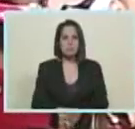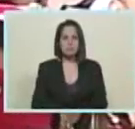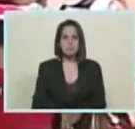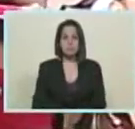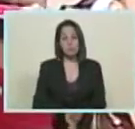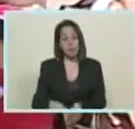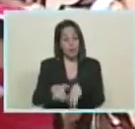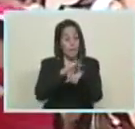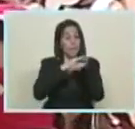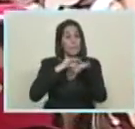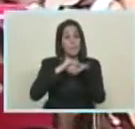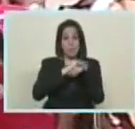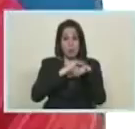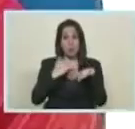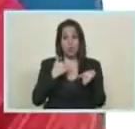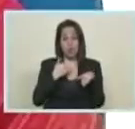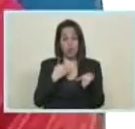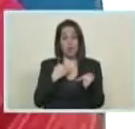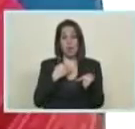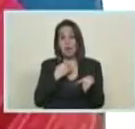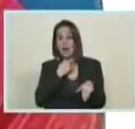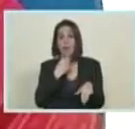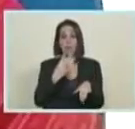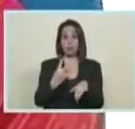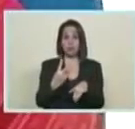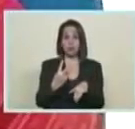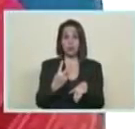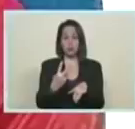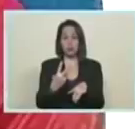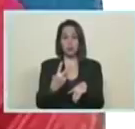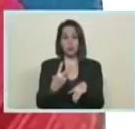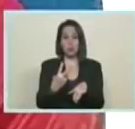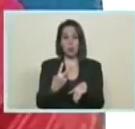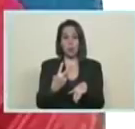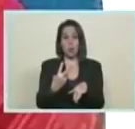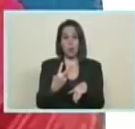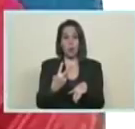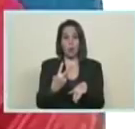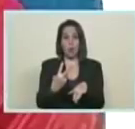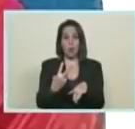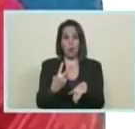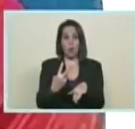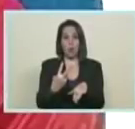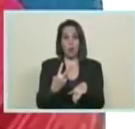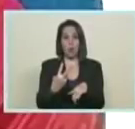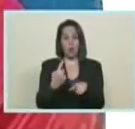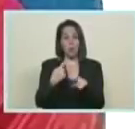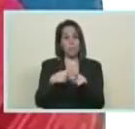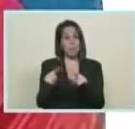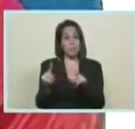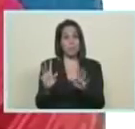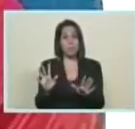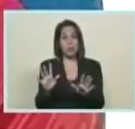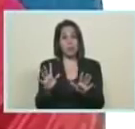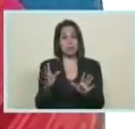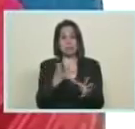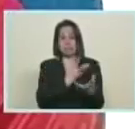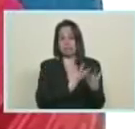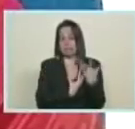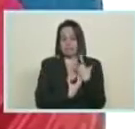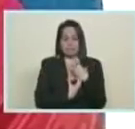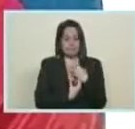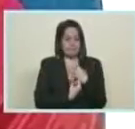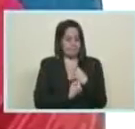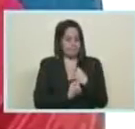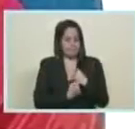Me perdonan el tono de voz. pero la indignación es mayor.